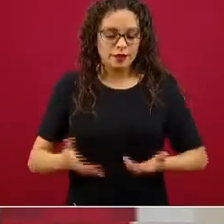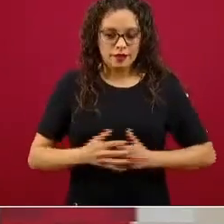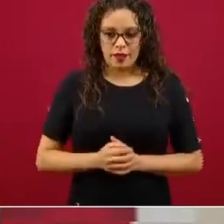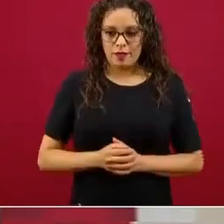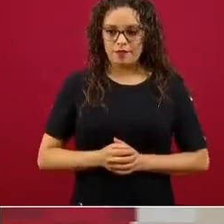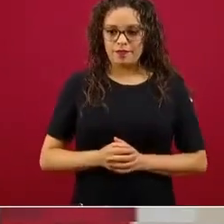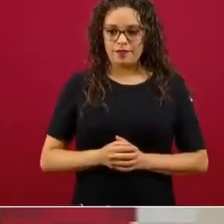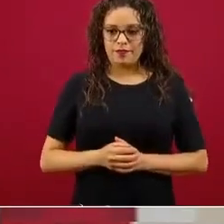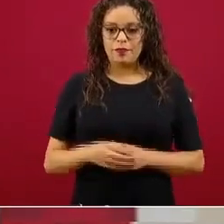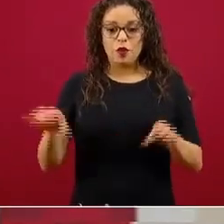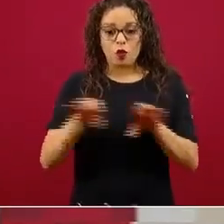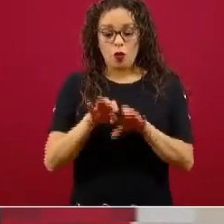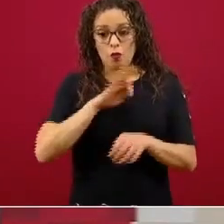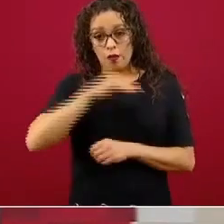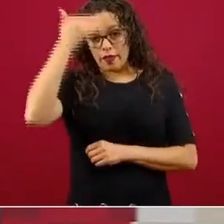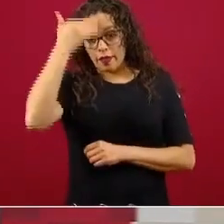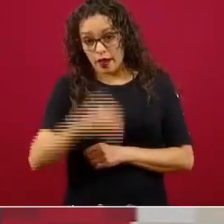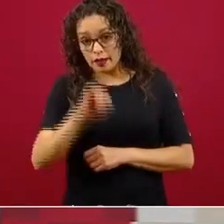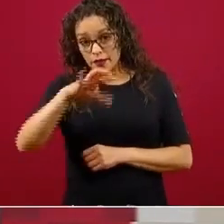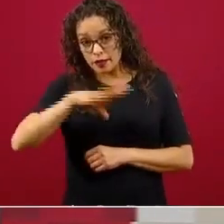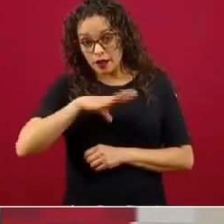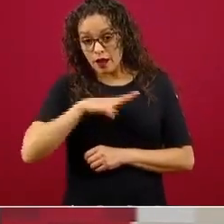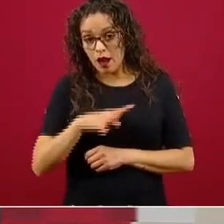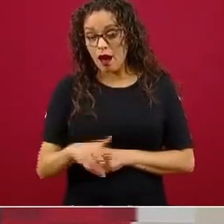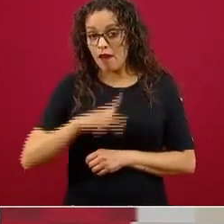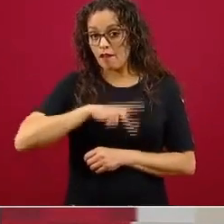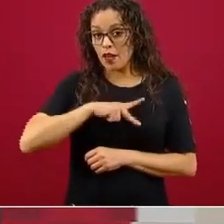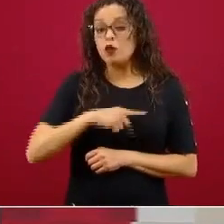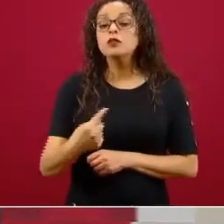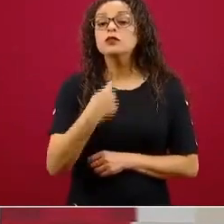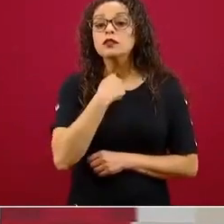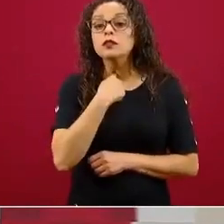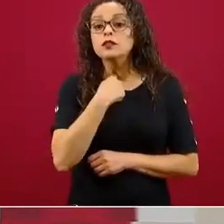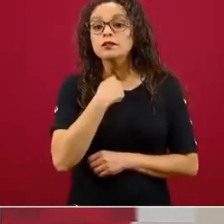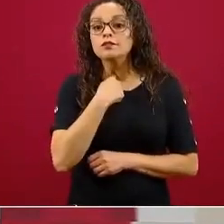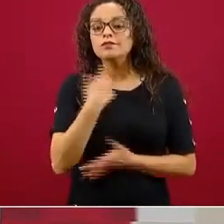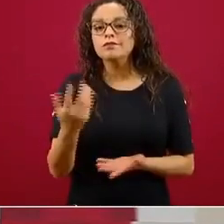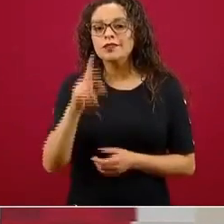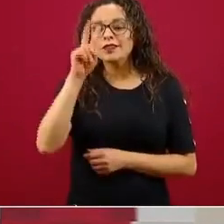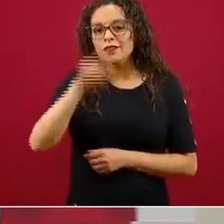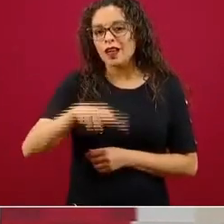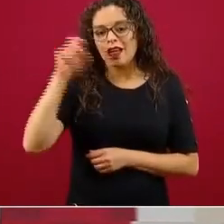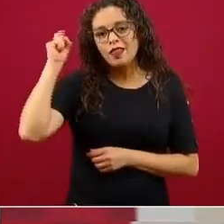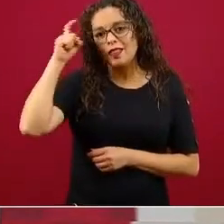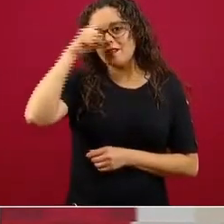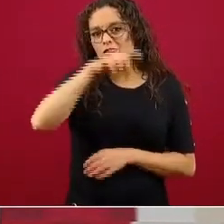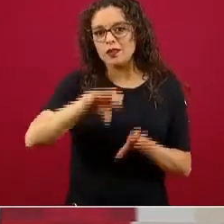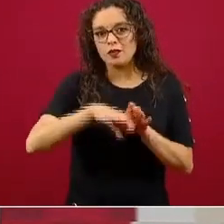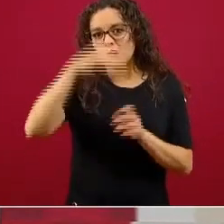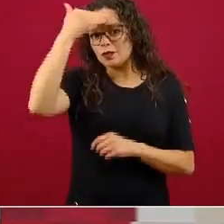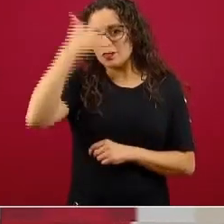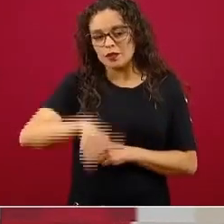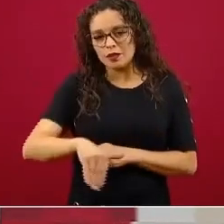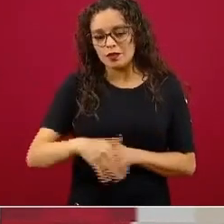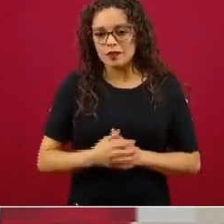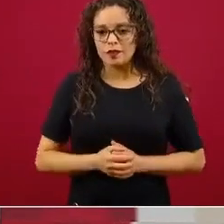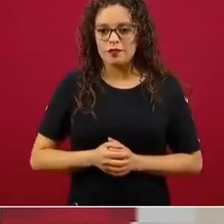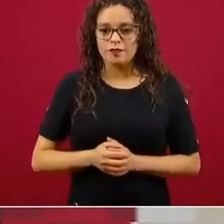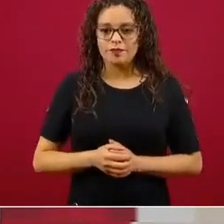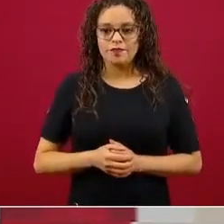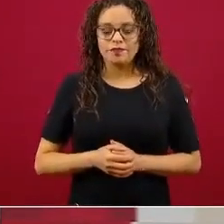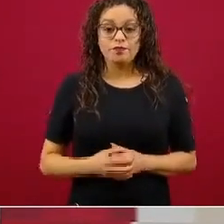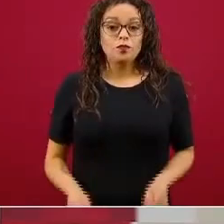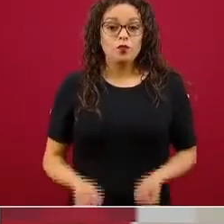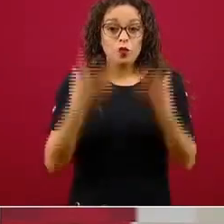virus en la garganta? Es un significado incierto. Hay una proporción de personas no determinada